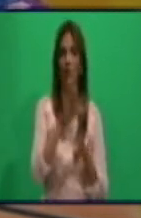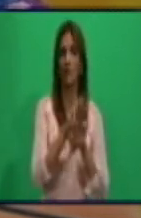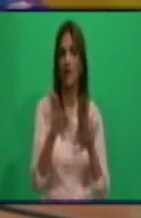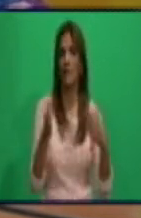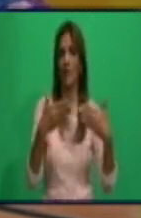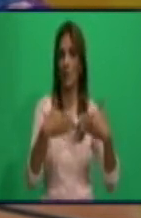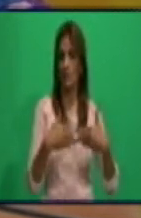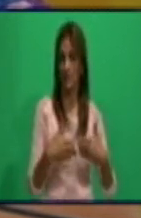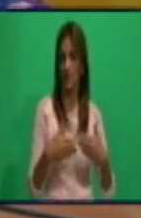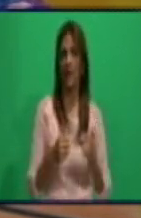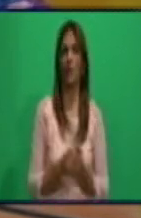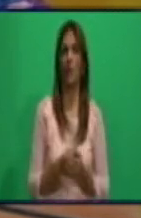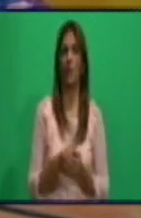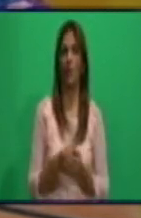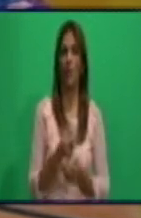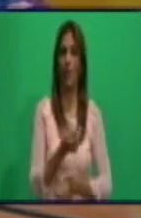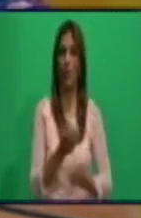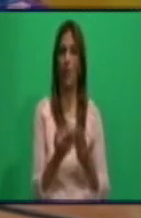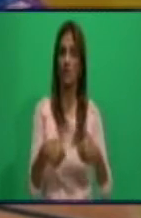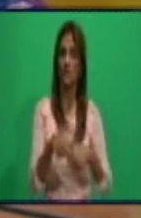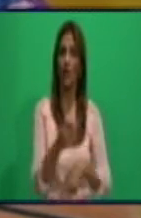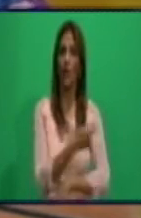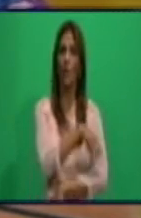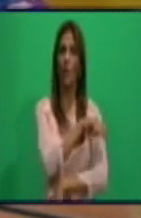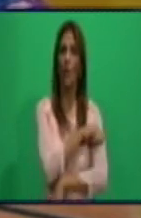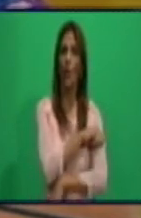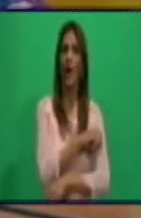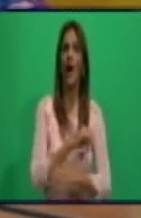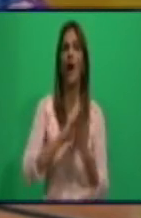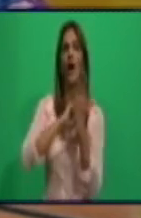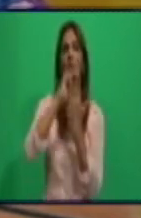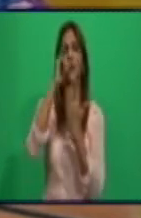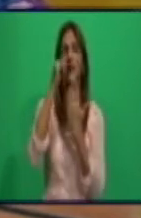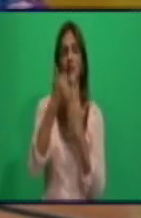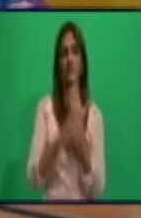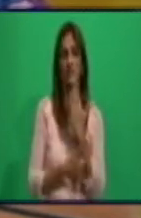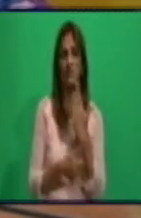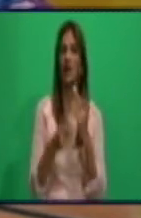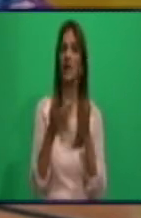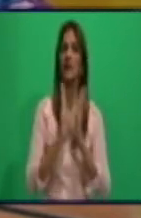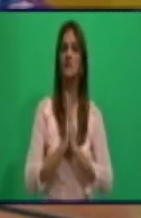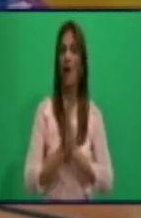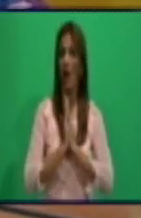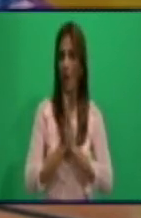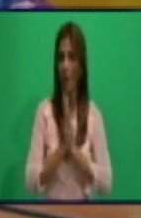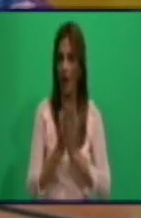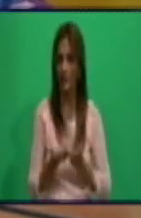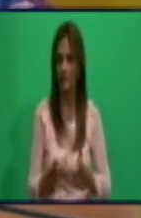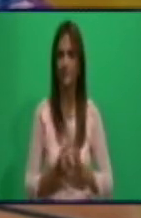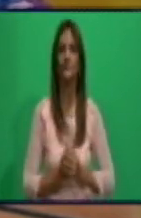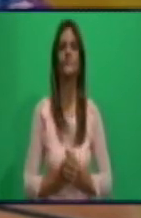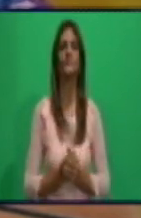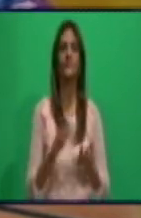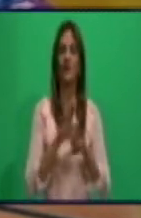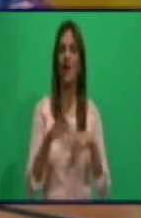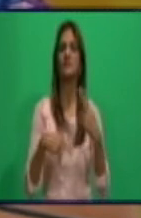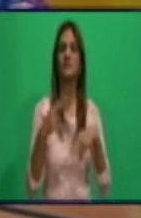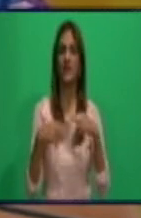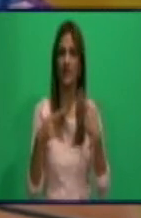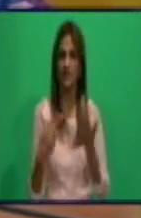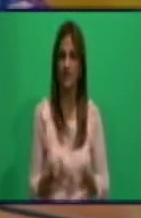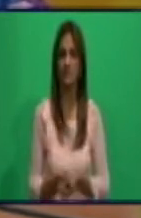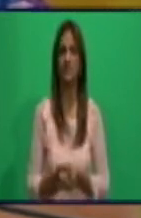y ya se hizo efectivo el cierre en caminos y en fuego en cero redondo en pedro pompa en la pedrera también en una